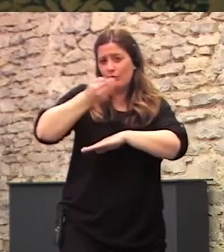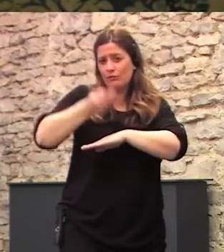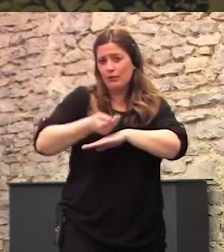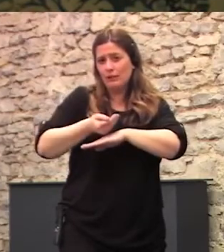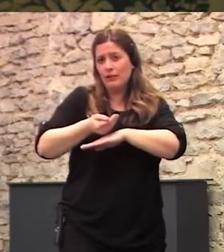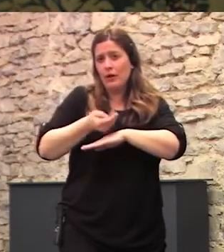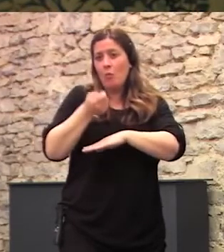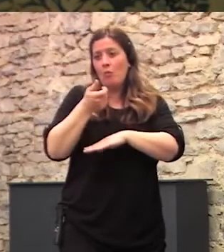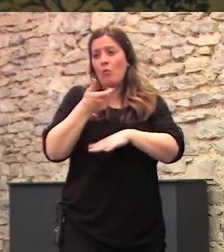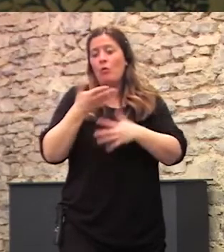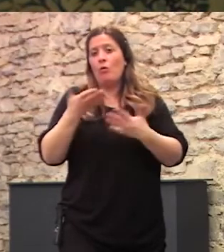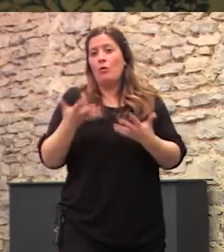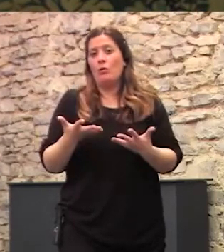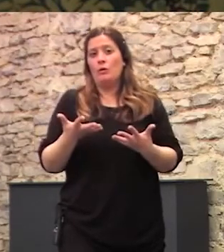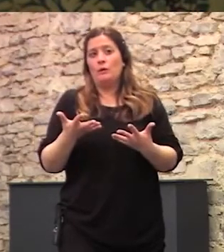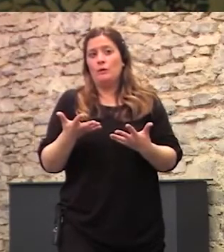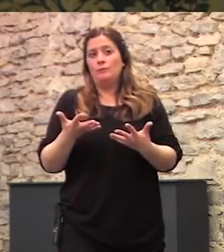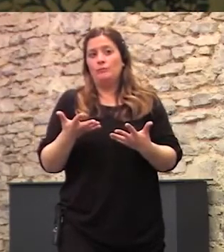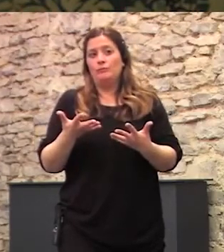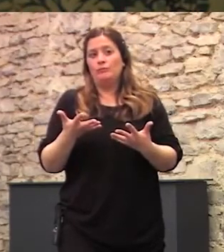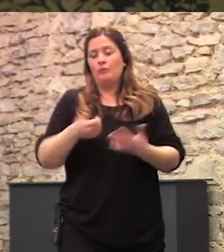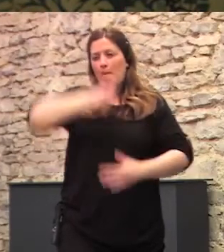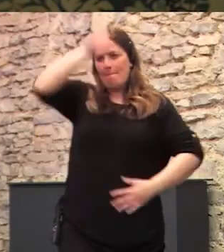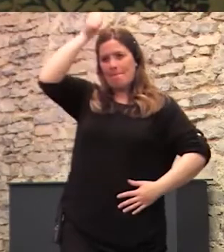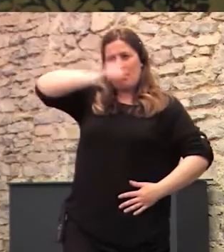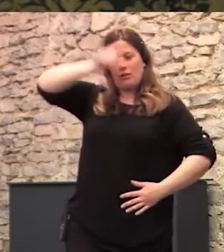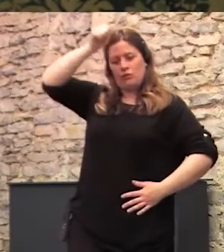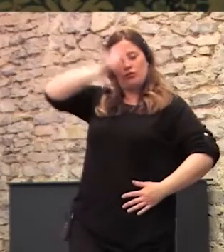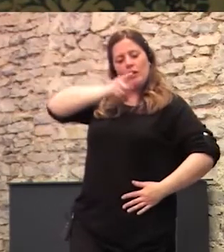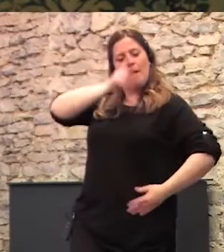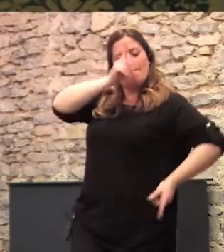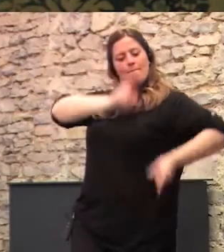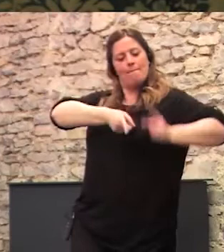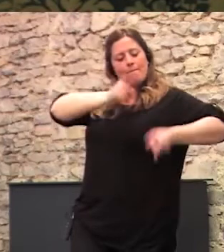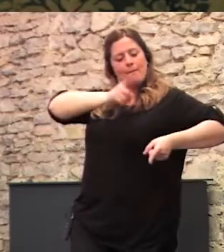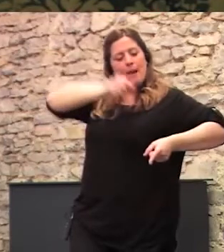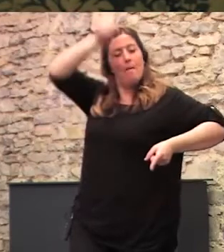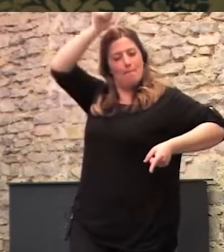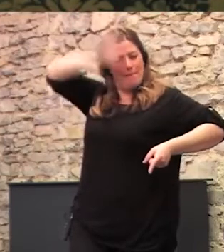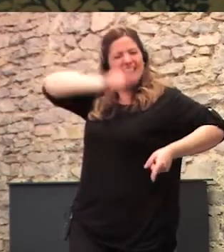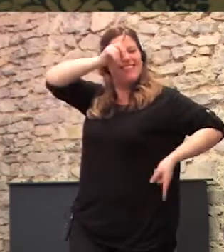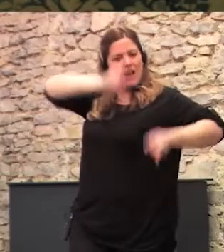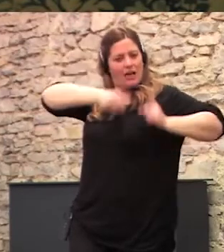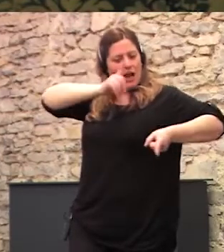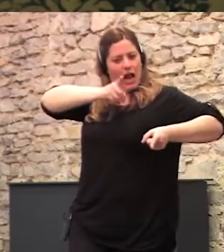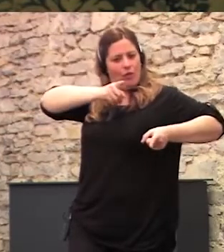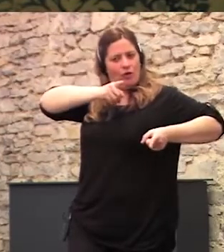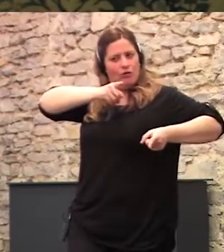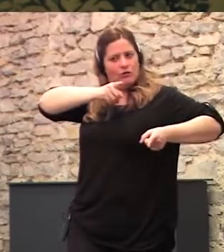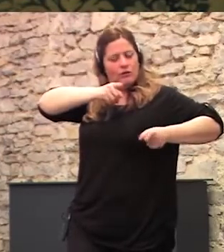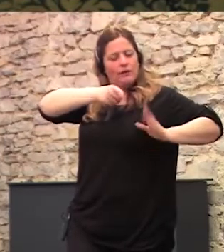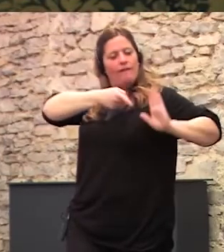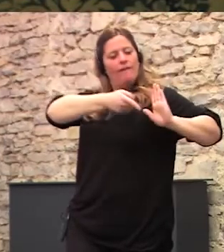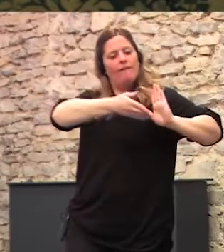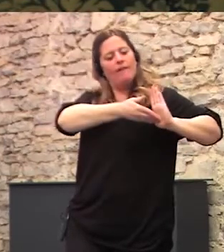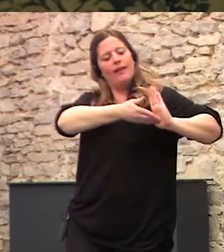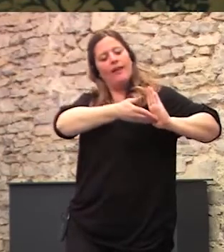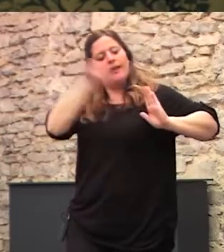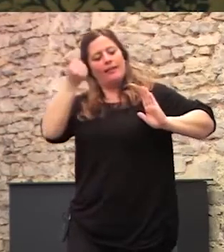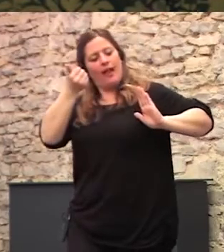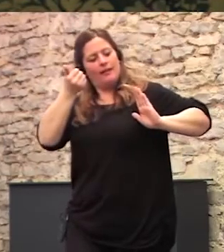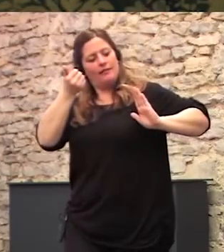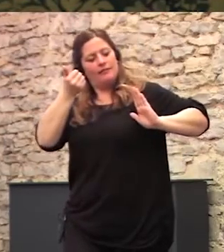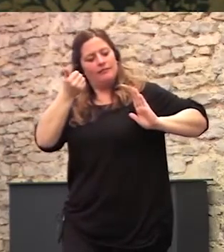quitar a la dominación masculina y al patriarcado su legitimidad desde lo